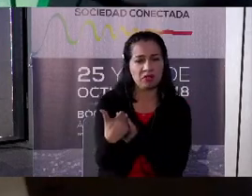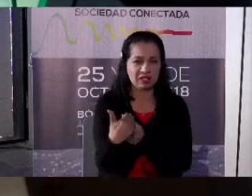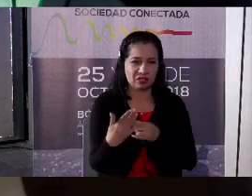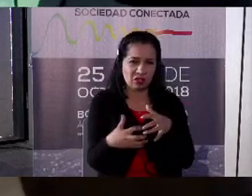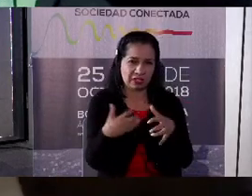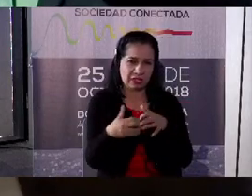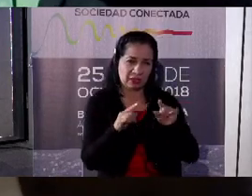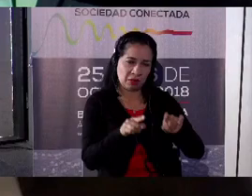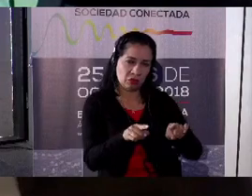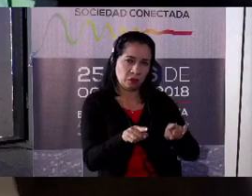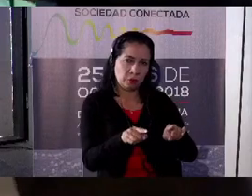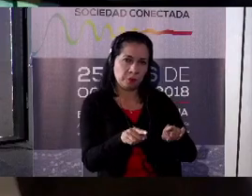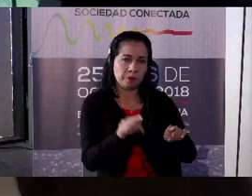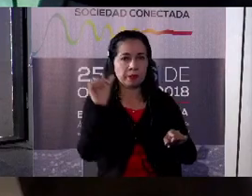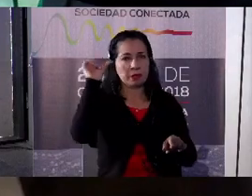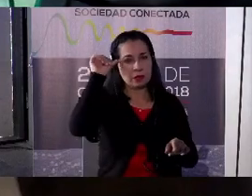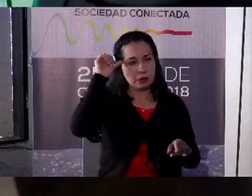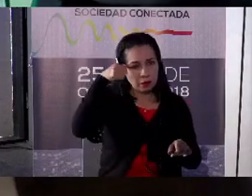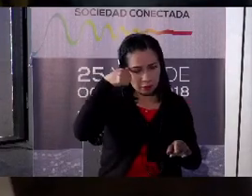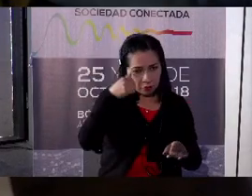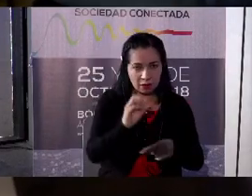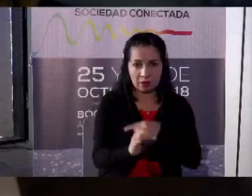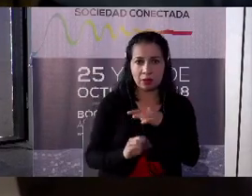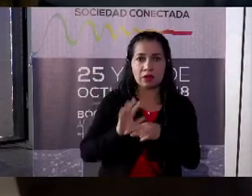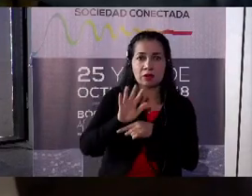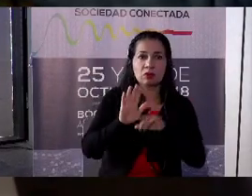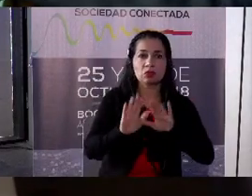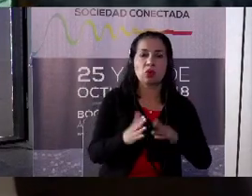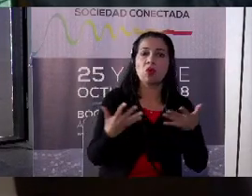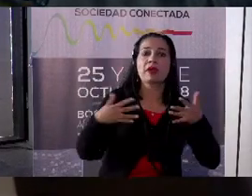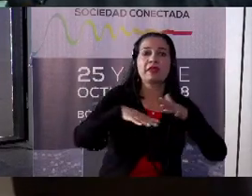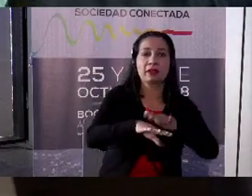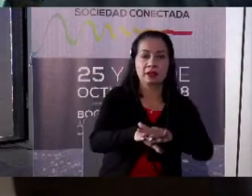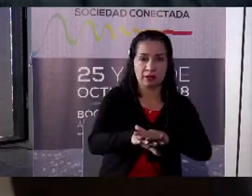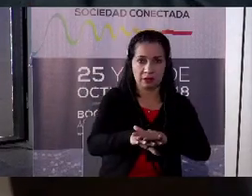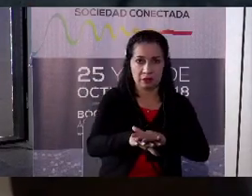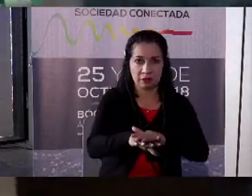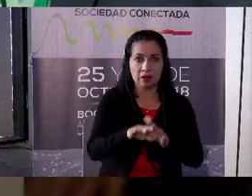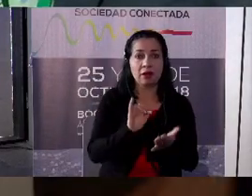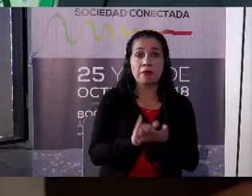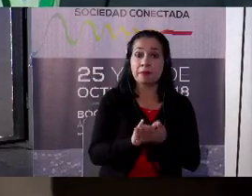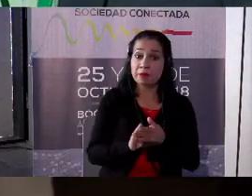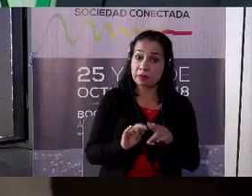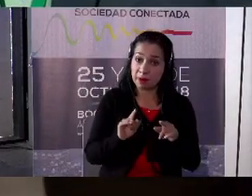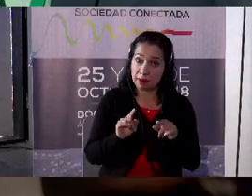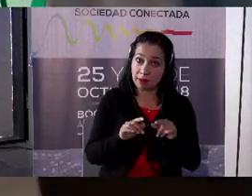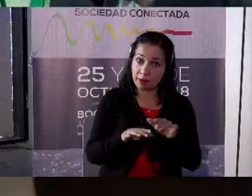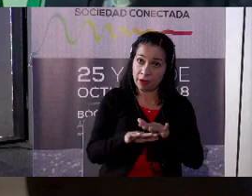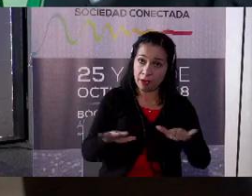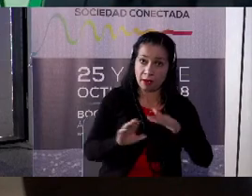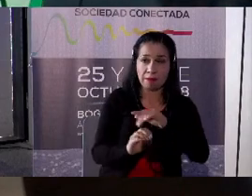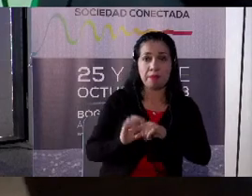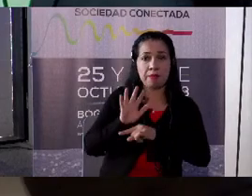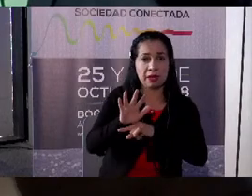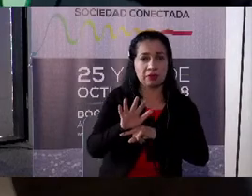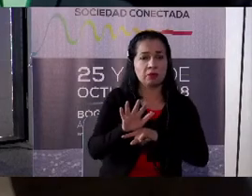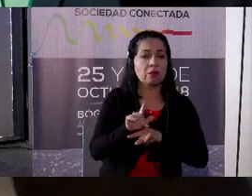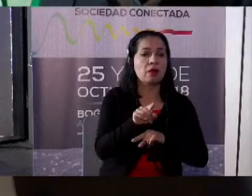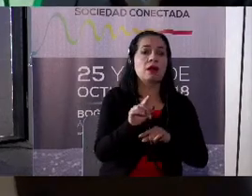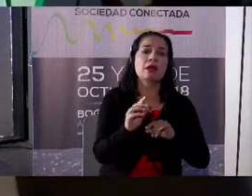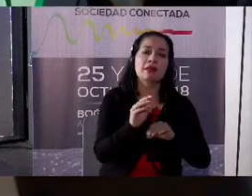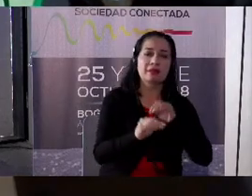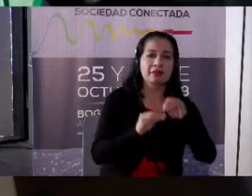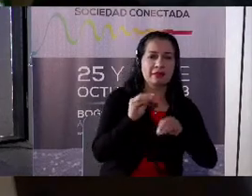sistema Recuerden que tenemos la plataforma de integración desde el punto de vista de la plataforma tenemos un diseño de